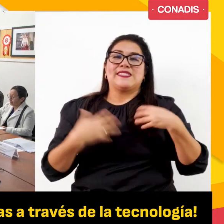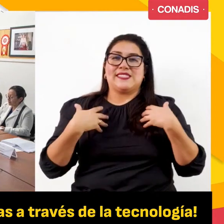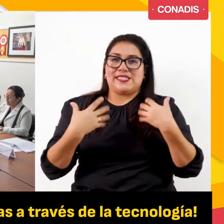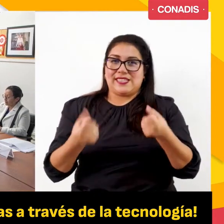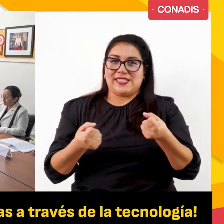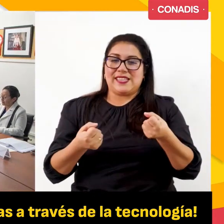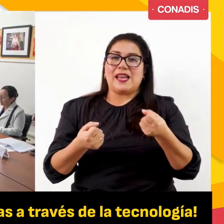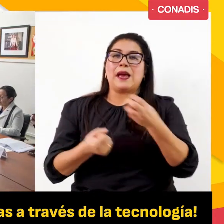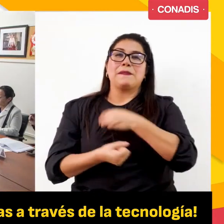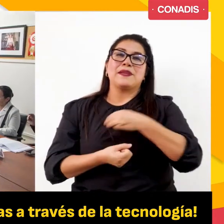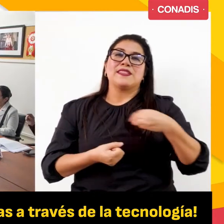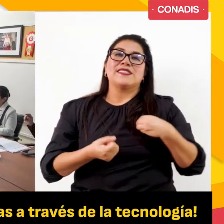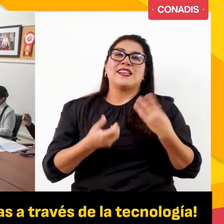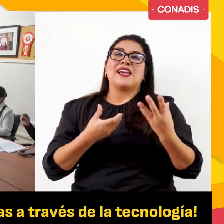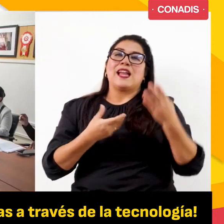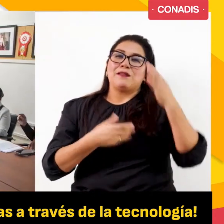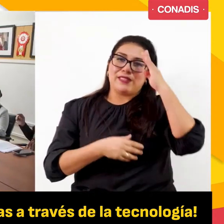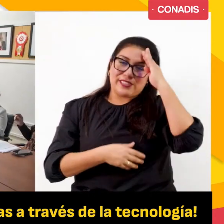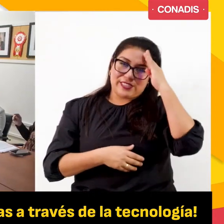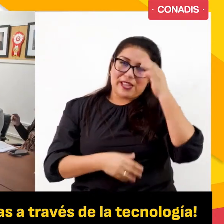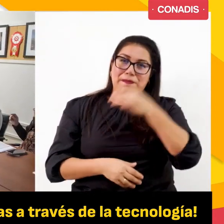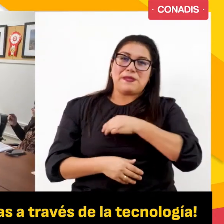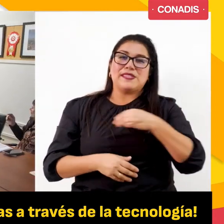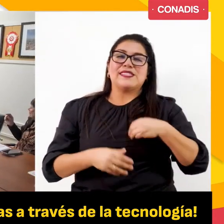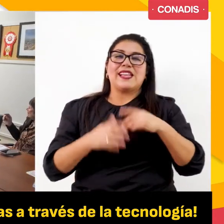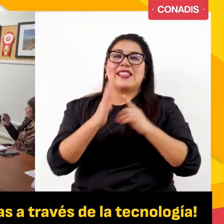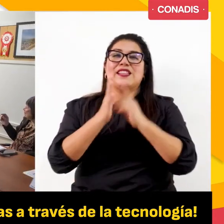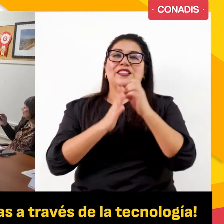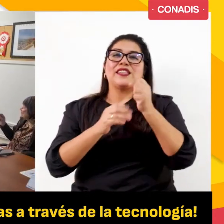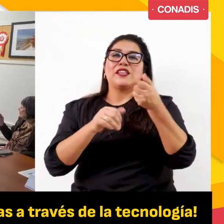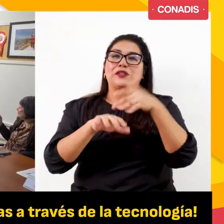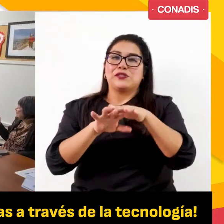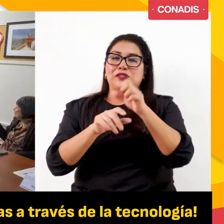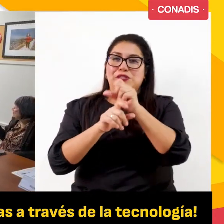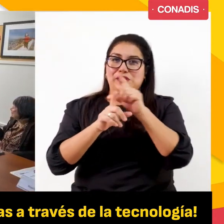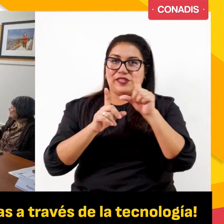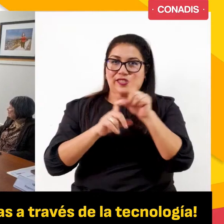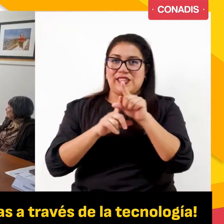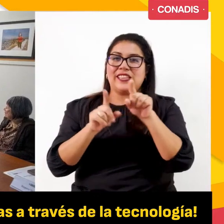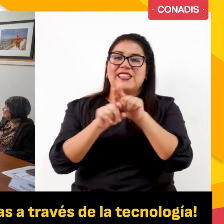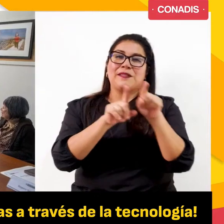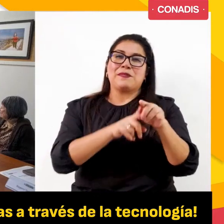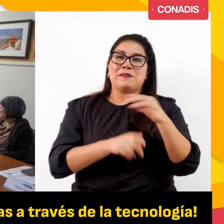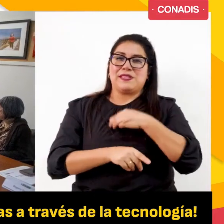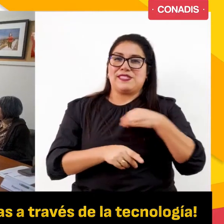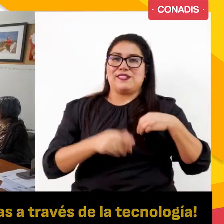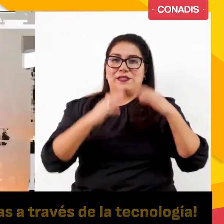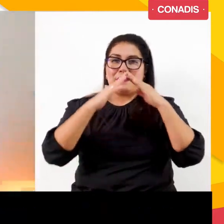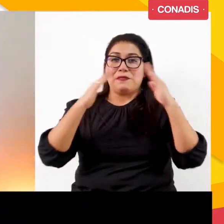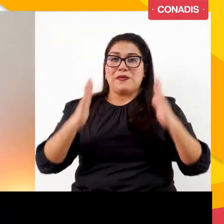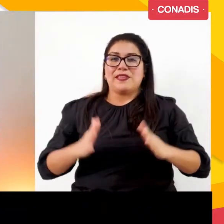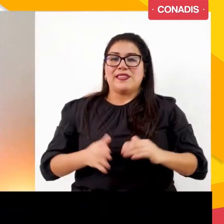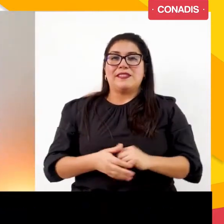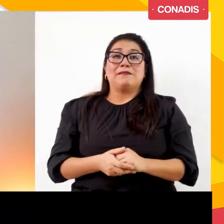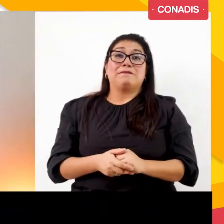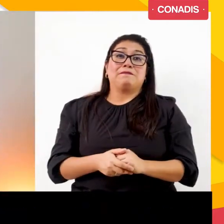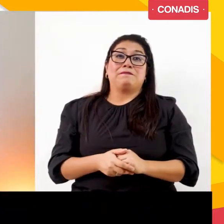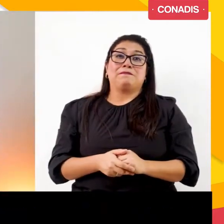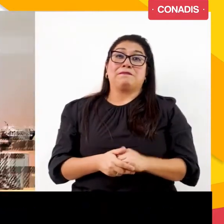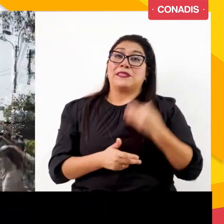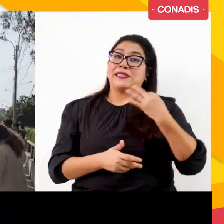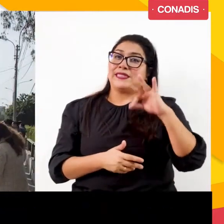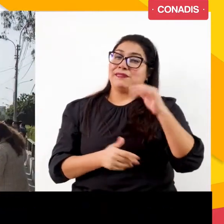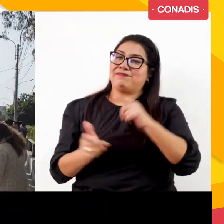de Salud, Ministerio del Interior, Ministerio de Desarrollo e Inclusión Social y Ministerio de Vivienda.